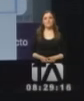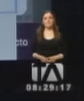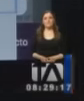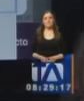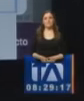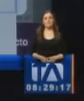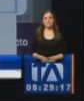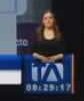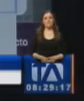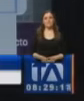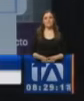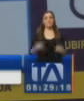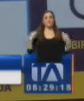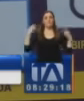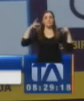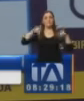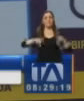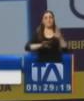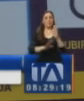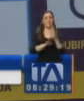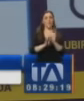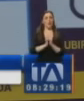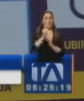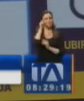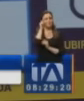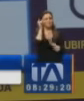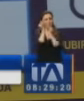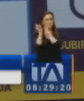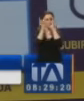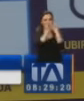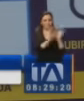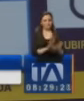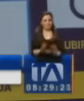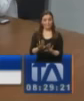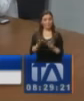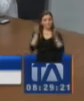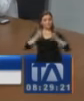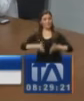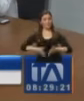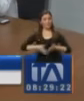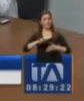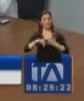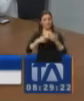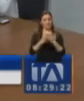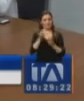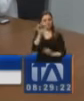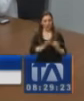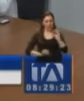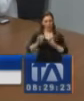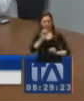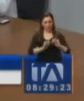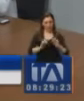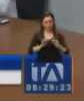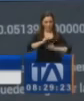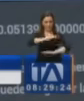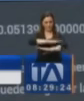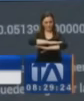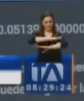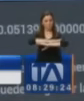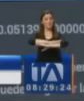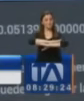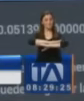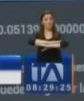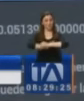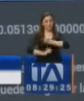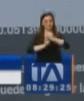La iniciativa oportuna de desarrolladores informáticos ecuatorianos permite desde el 18 de abril tener una plataforma